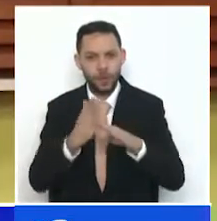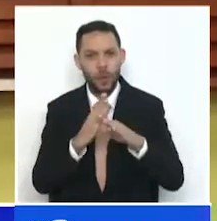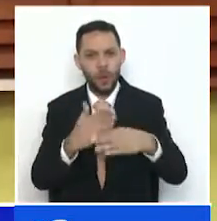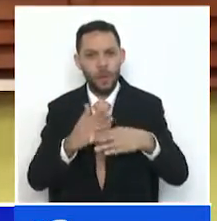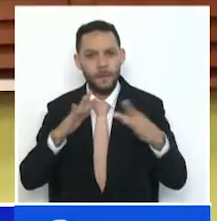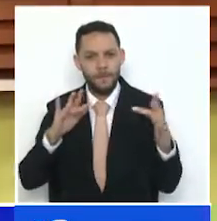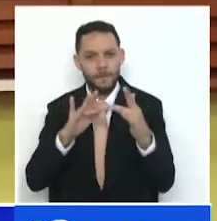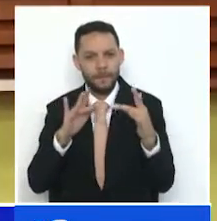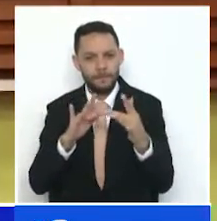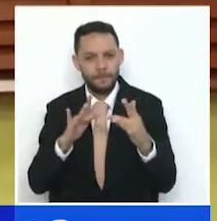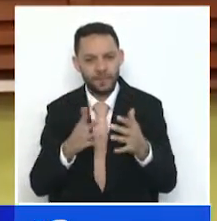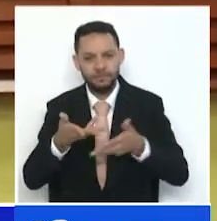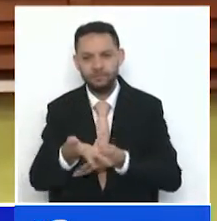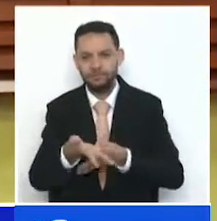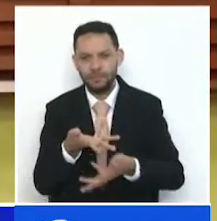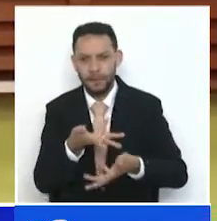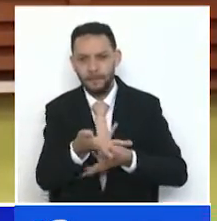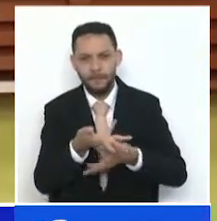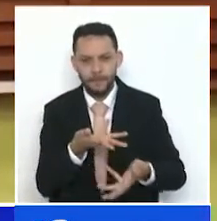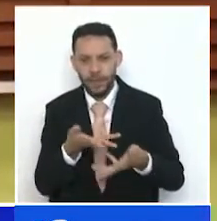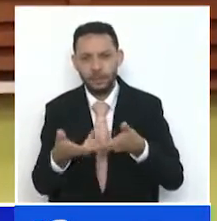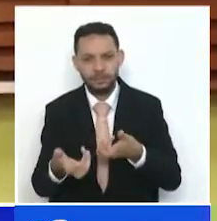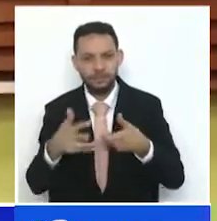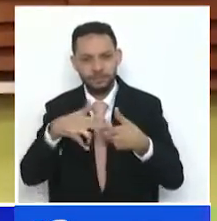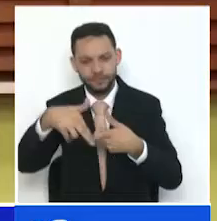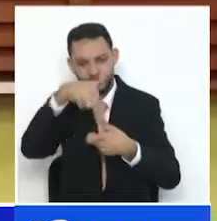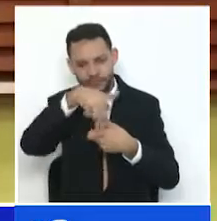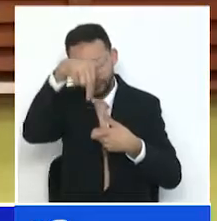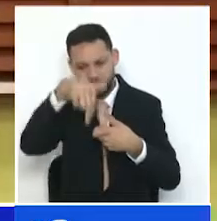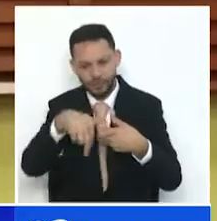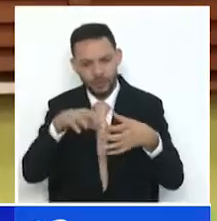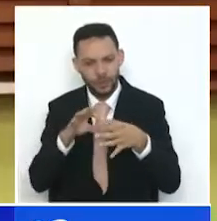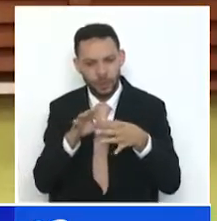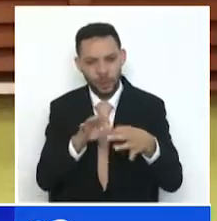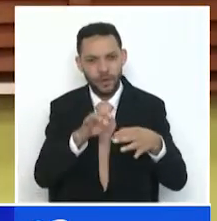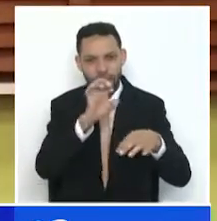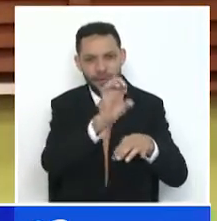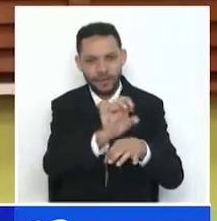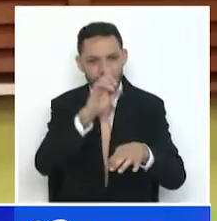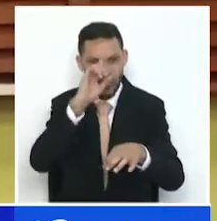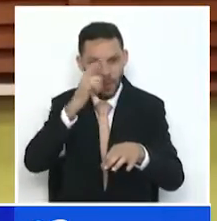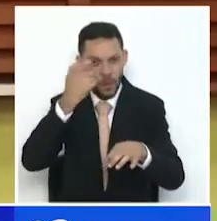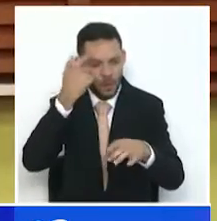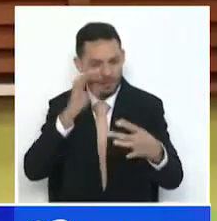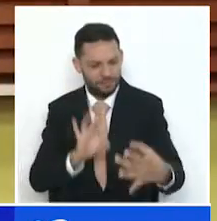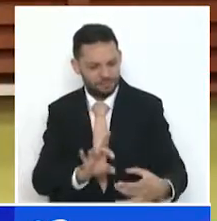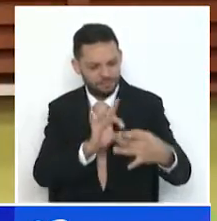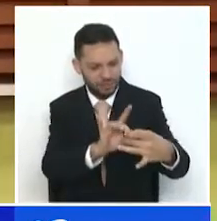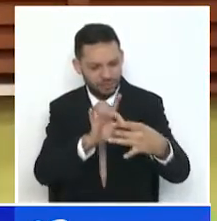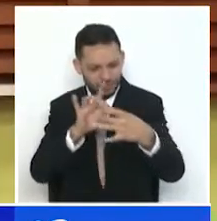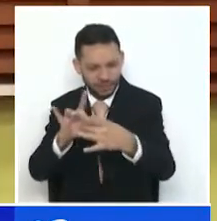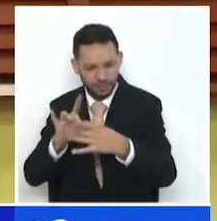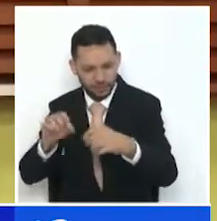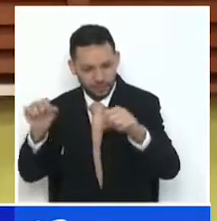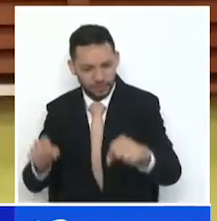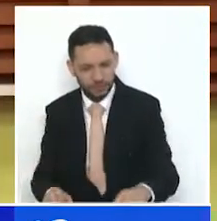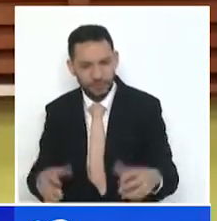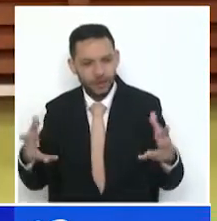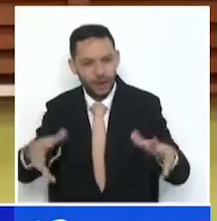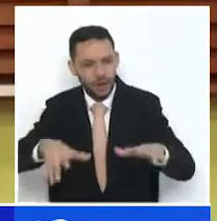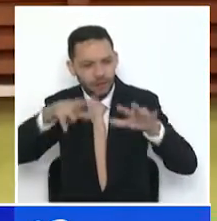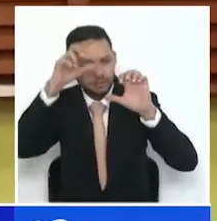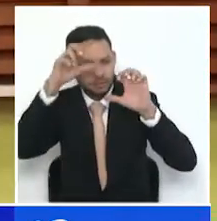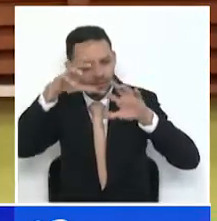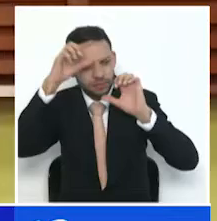precisamente tener esa cercanía con los ciudadanos y que le demos un acompañamiento para que estén de alguna forma con conocimiento